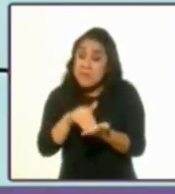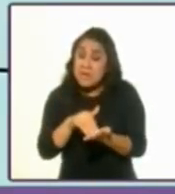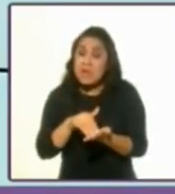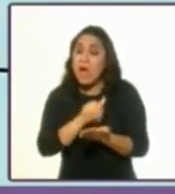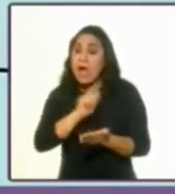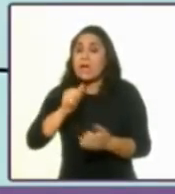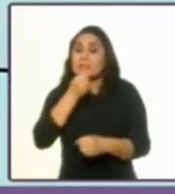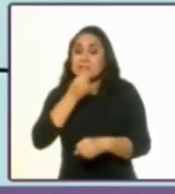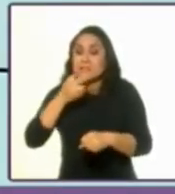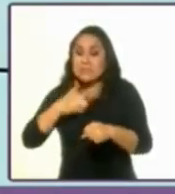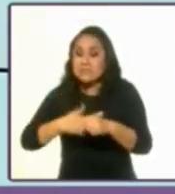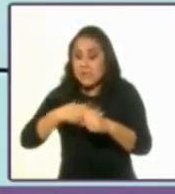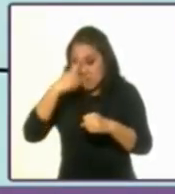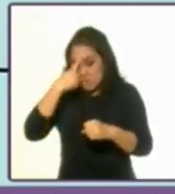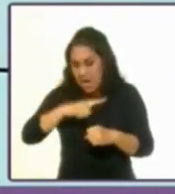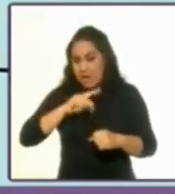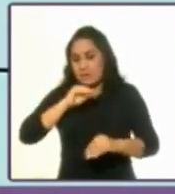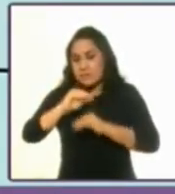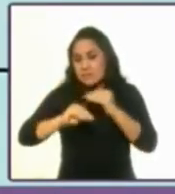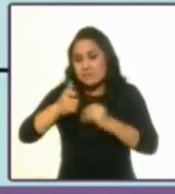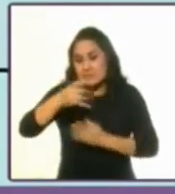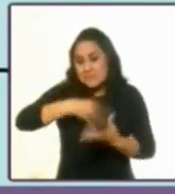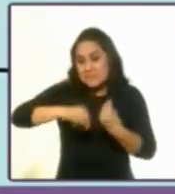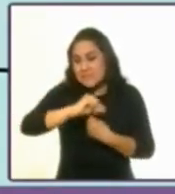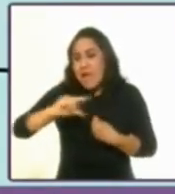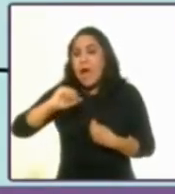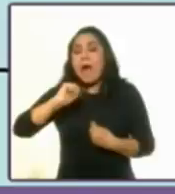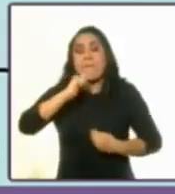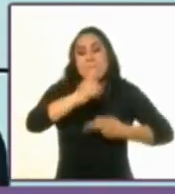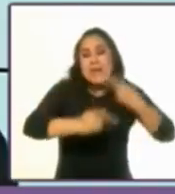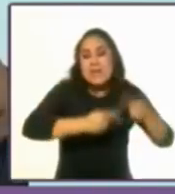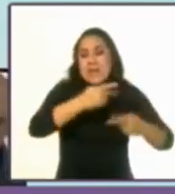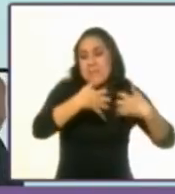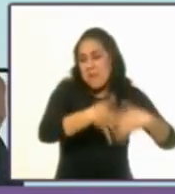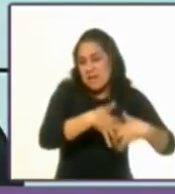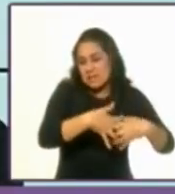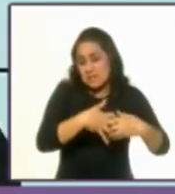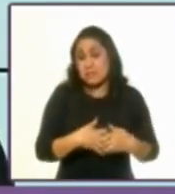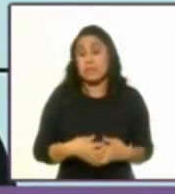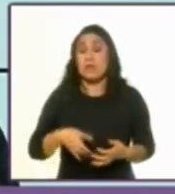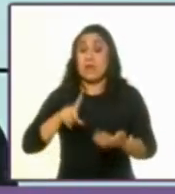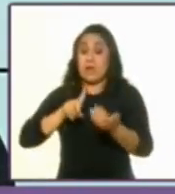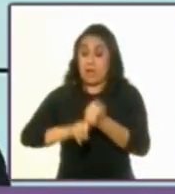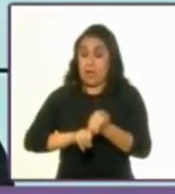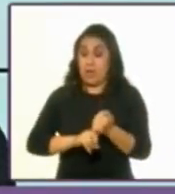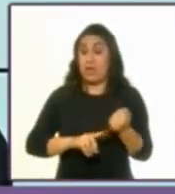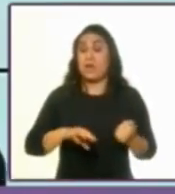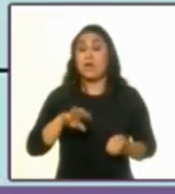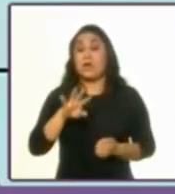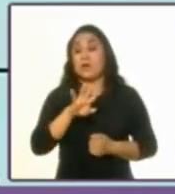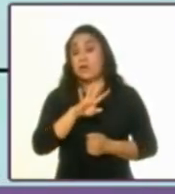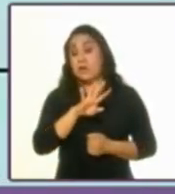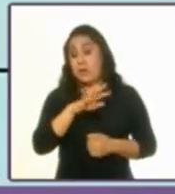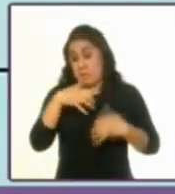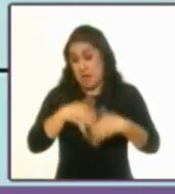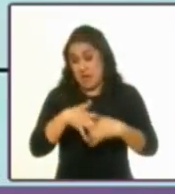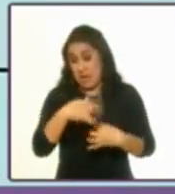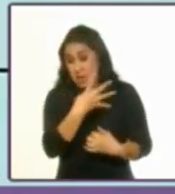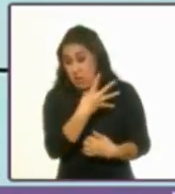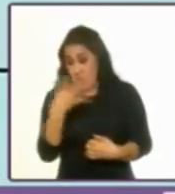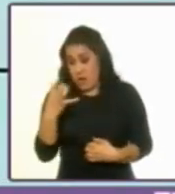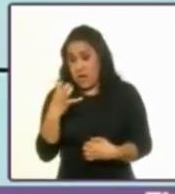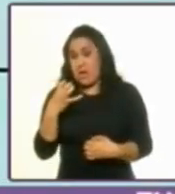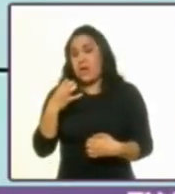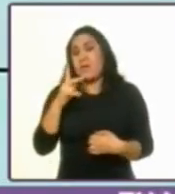secretaría de desarrollo económico precisamente para microcréditos para las 415 mil pymes que existen que le